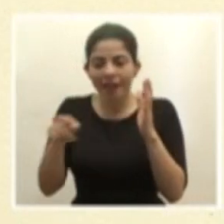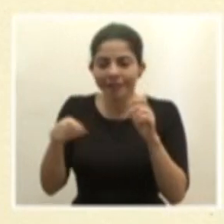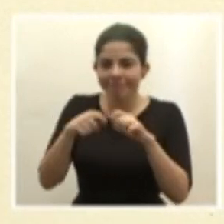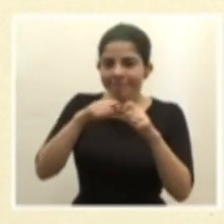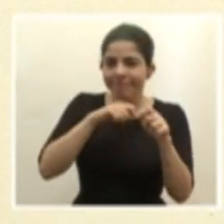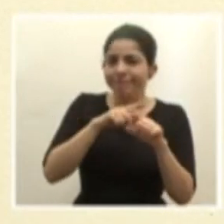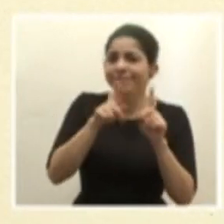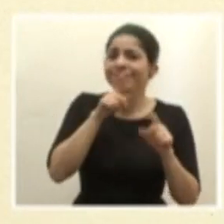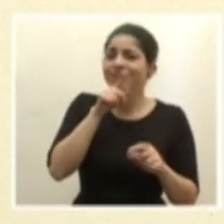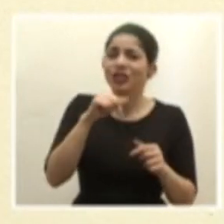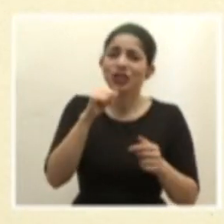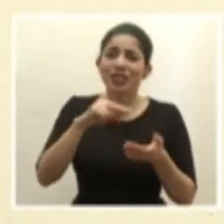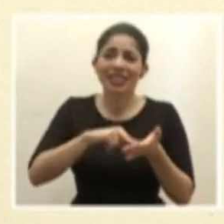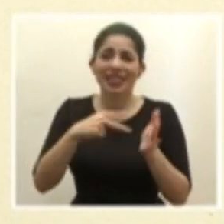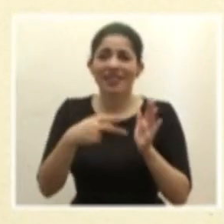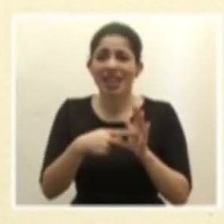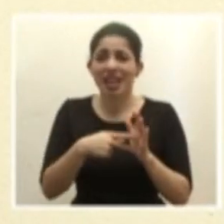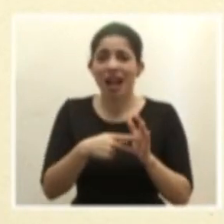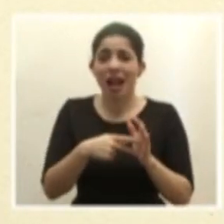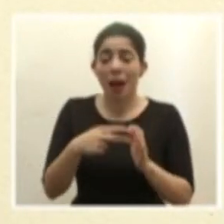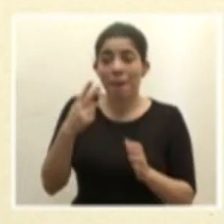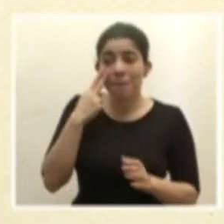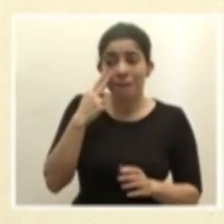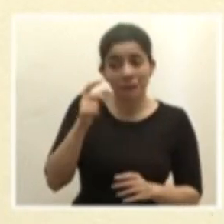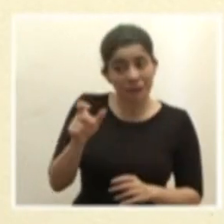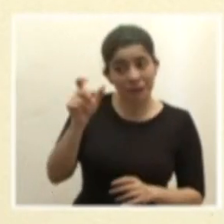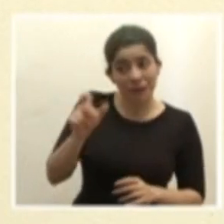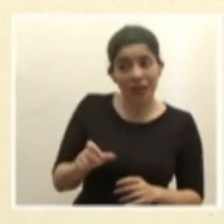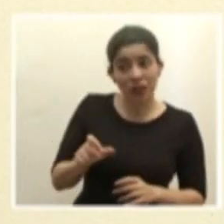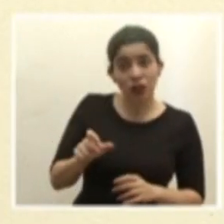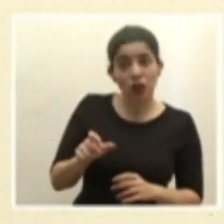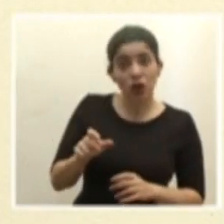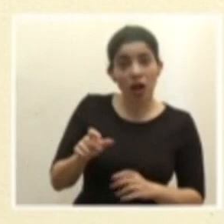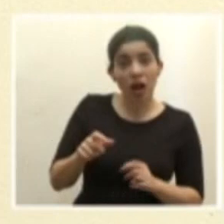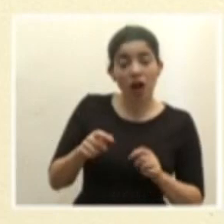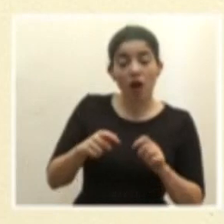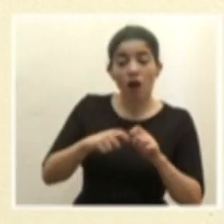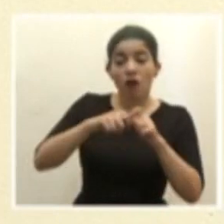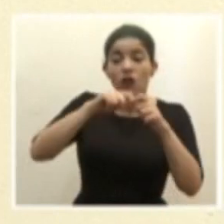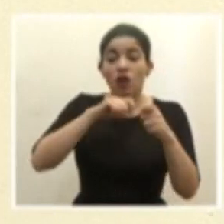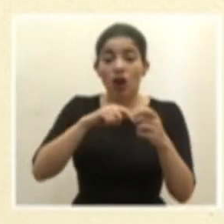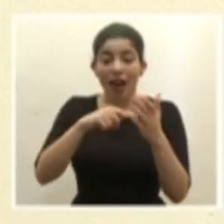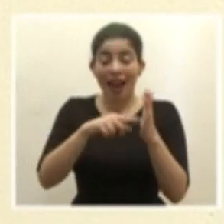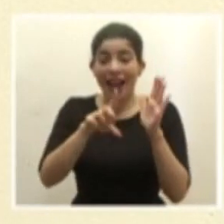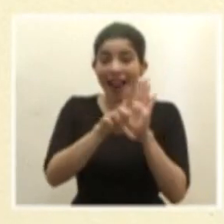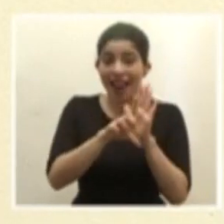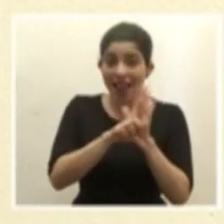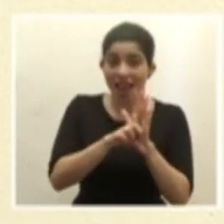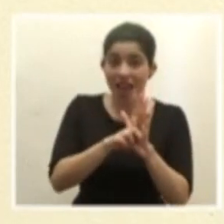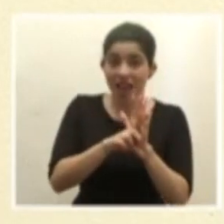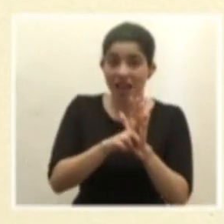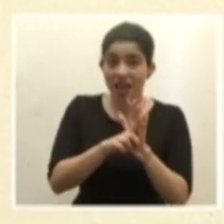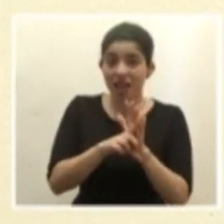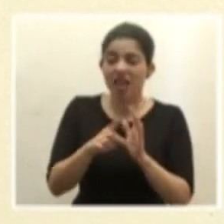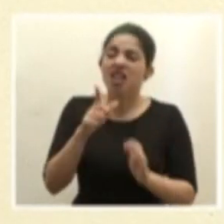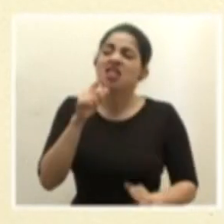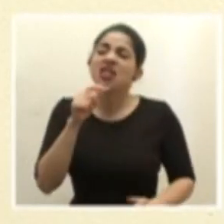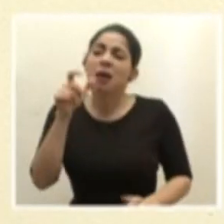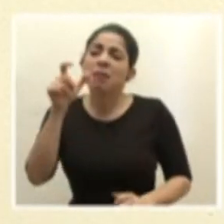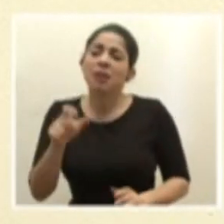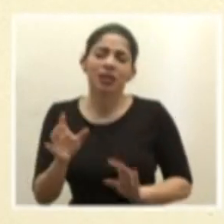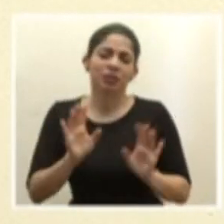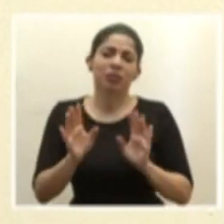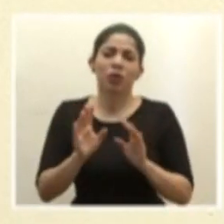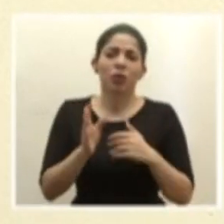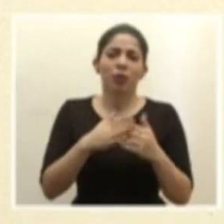pero en realidad no es que se toma en cuenta si el perfil de la persona que hace la transgresión o la falta, pues eso no se analiza,